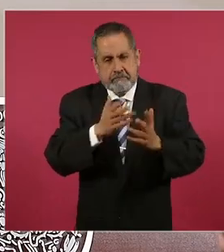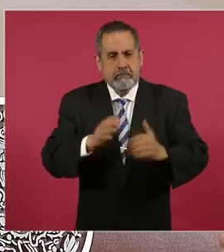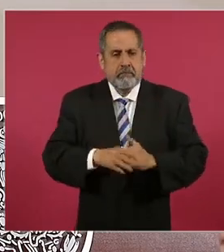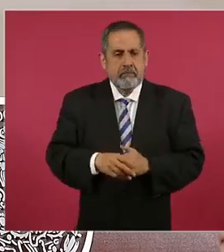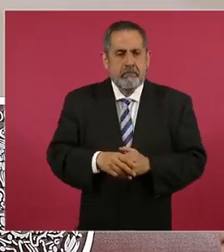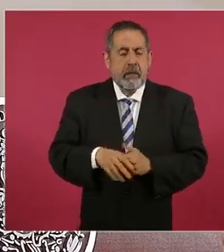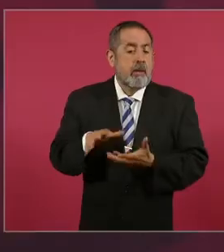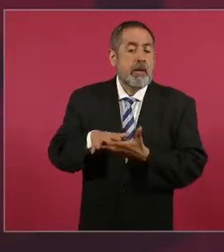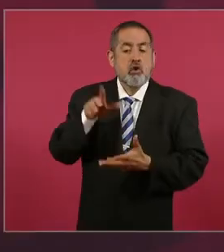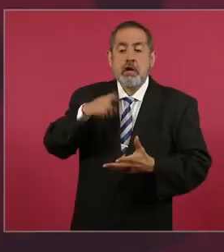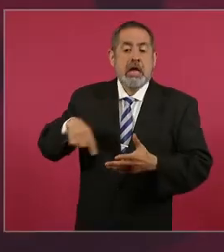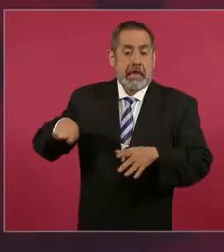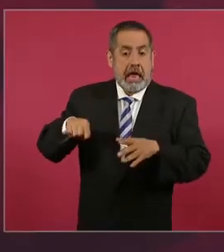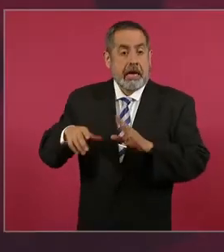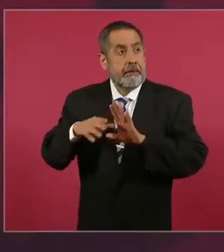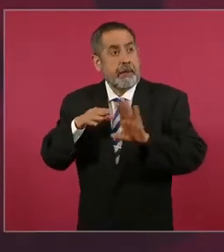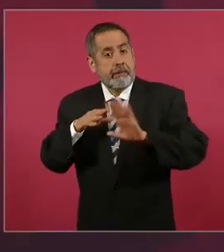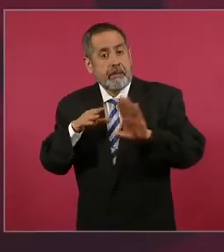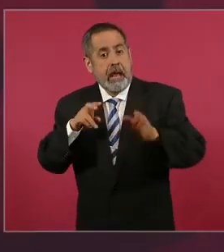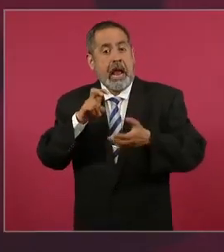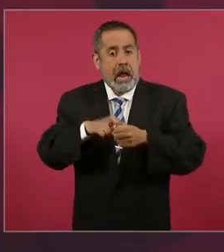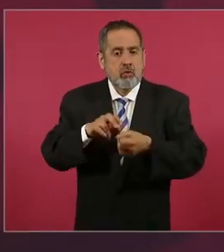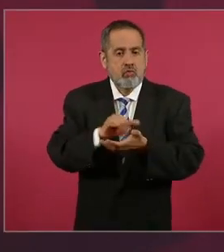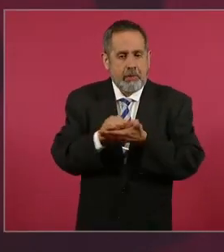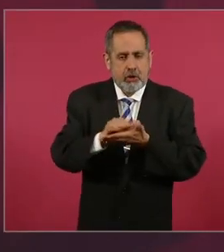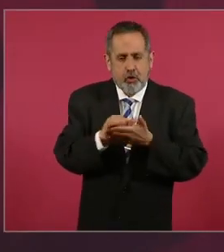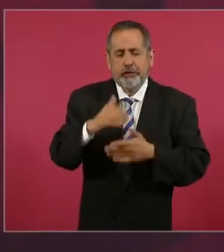la mayoría en Nueva York,